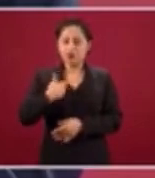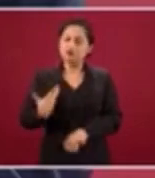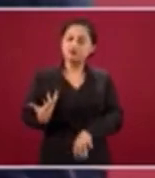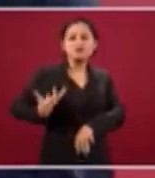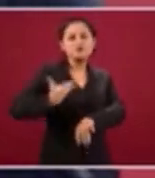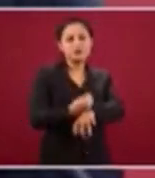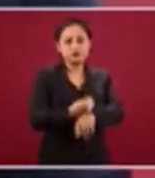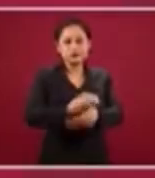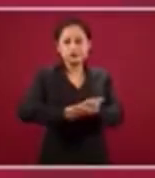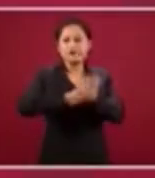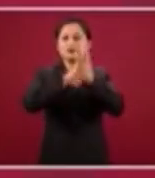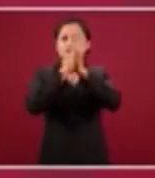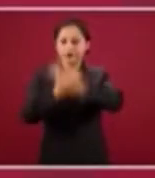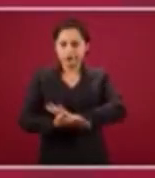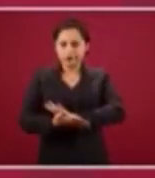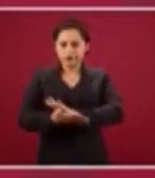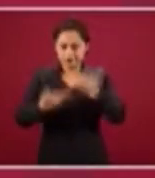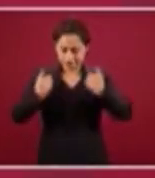Ya